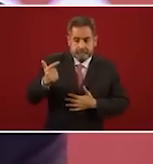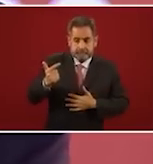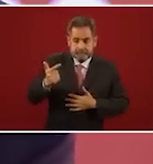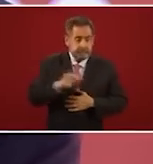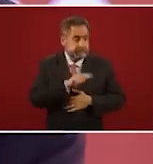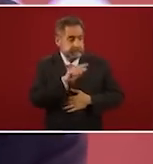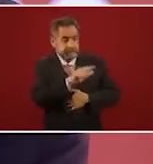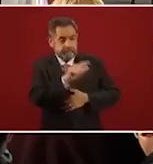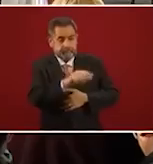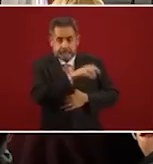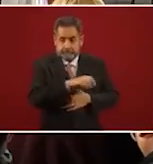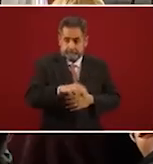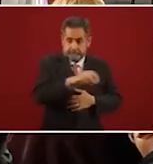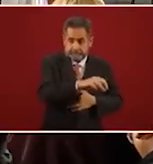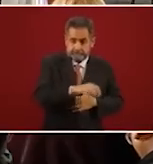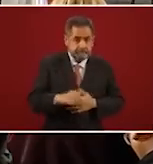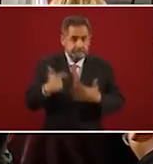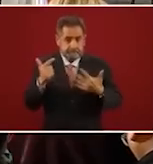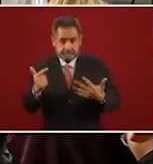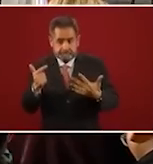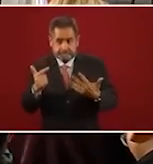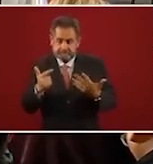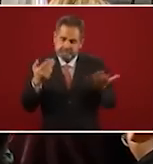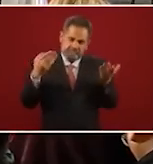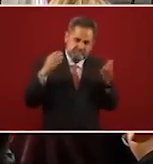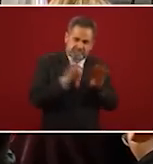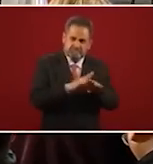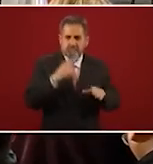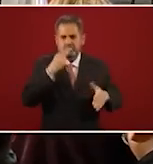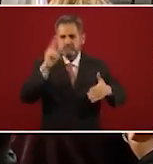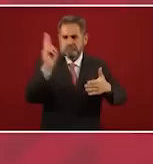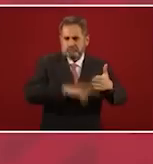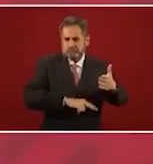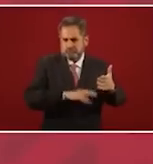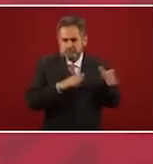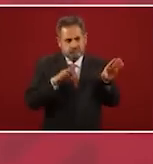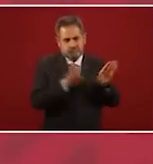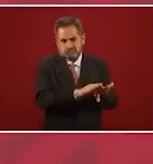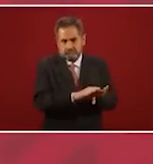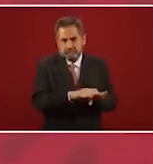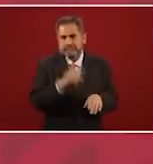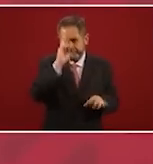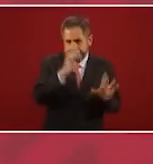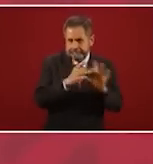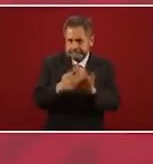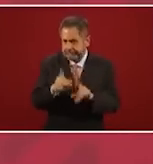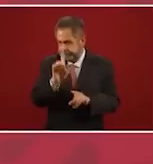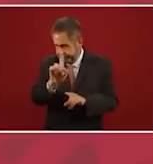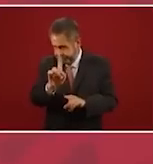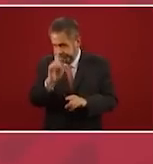17 plantas que esta empresa tiene. Esto está íntimamente relacionado.